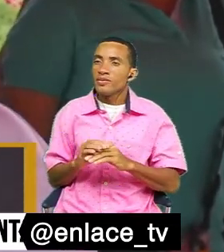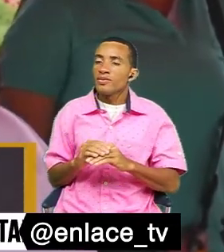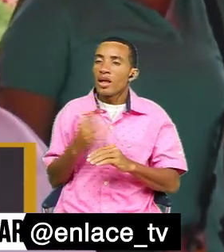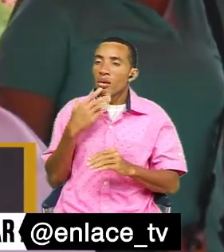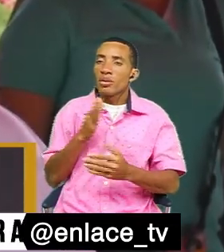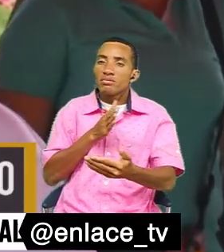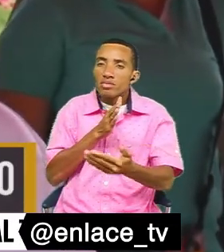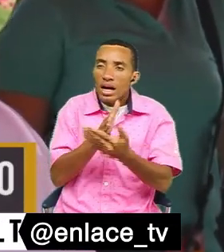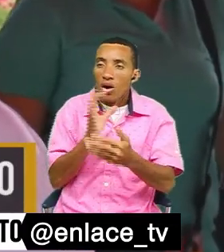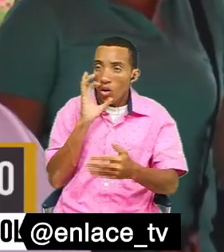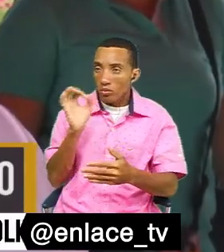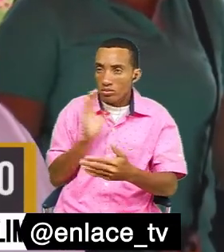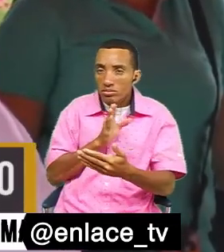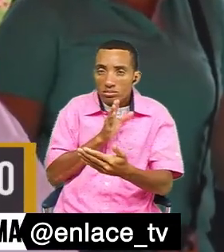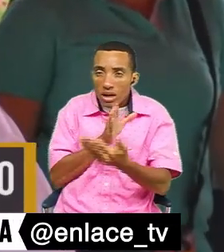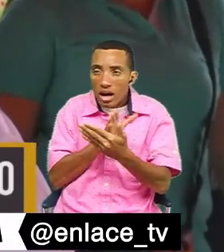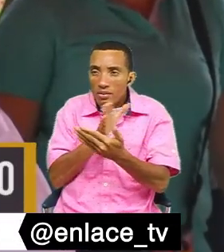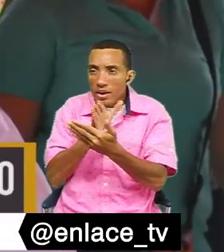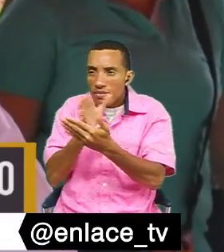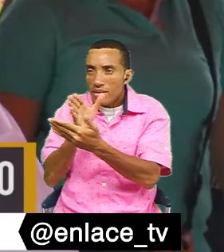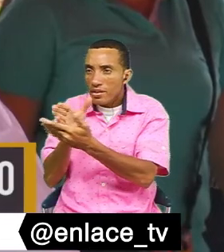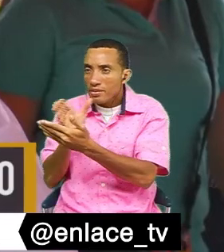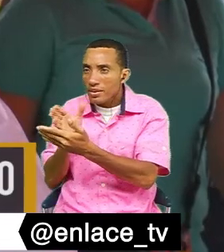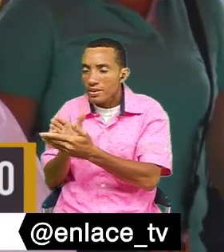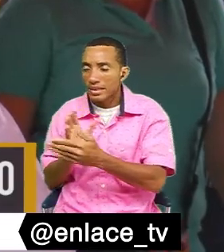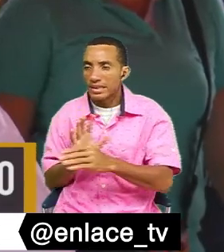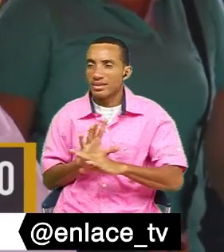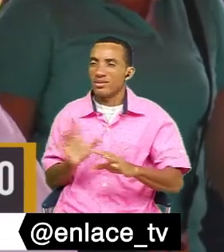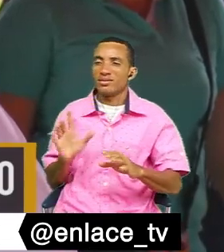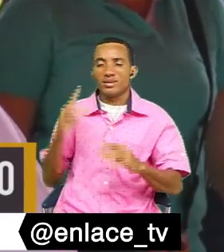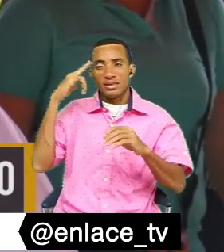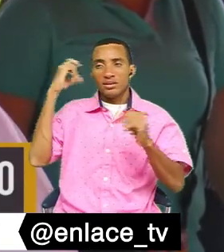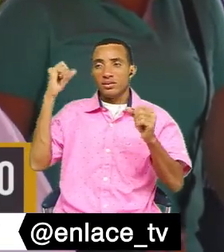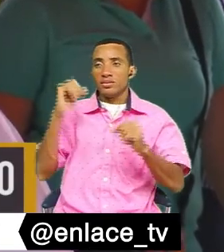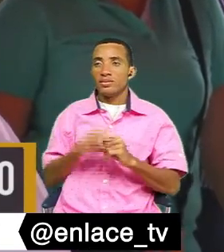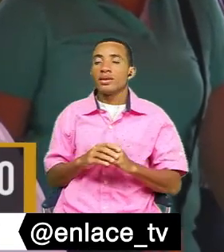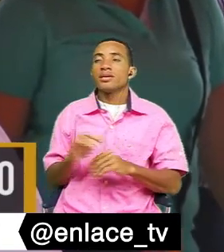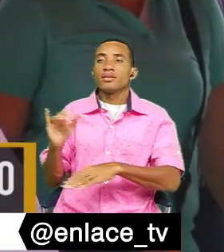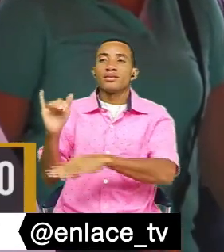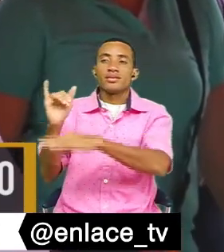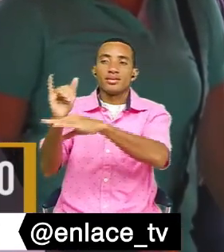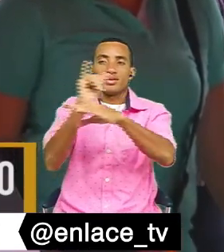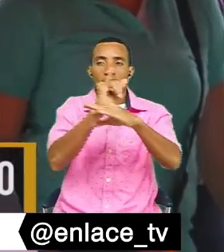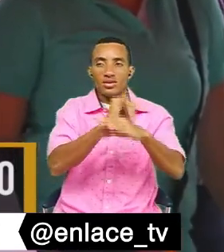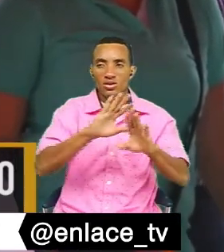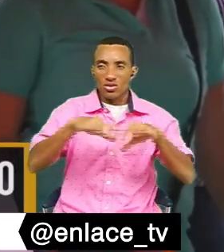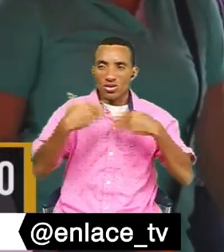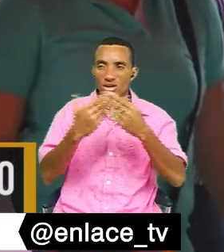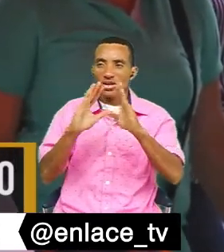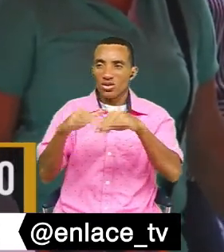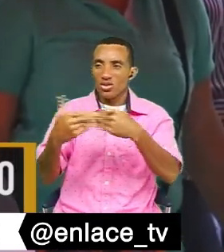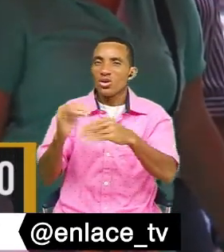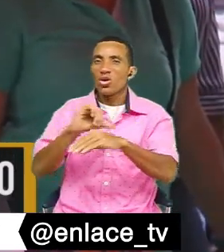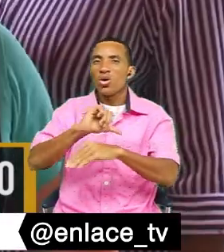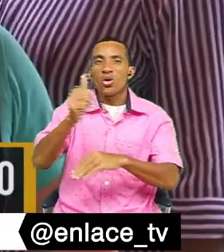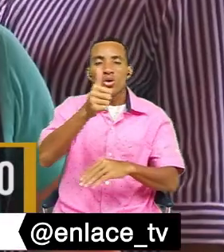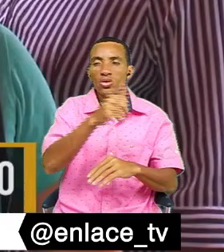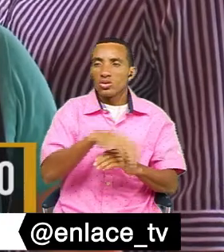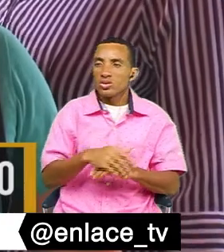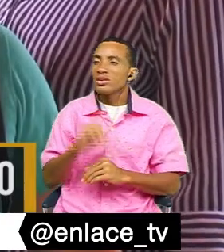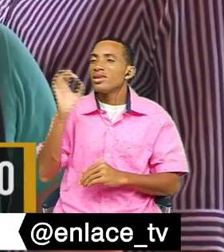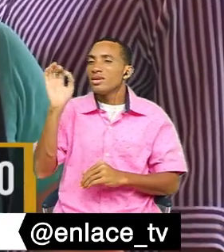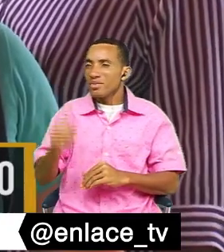para promocionar el megacolegio, a sabiendas que hay muchas instituciones del sector oficial que necesitan una mirada de